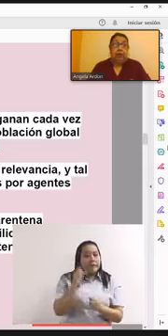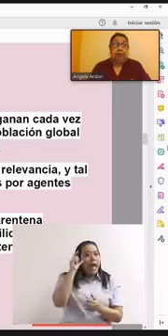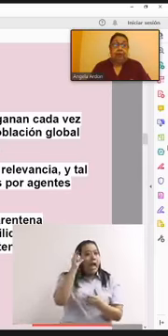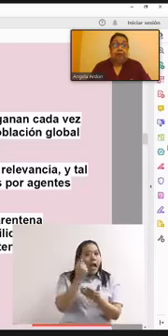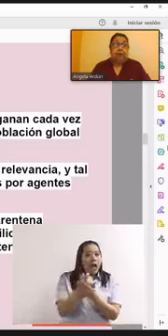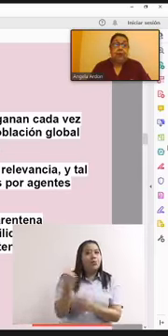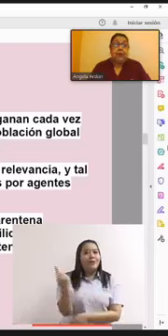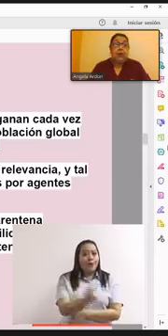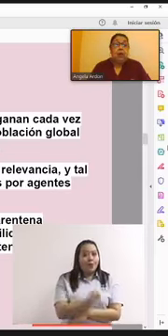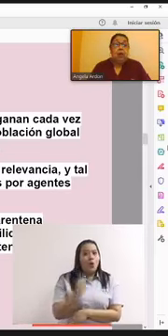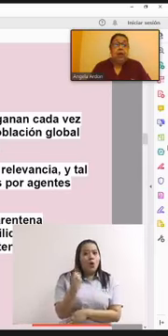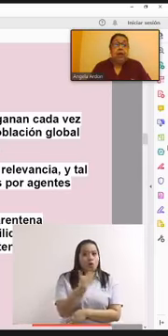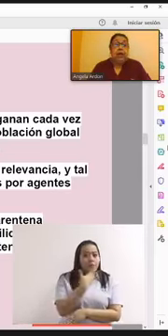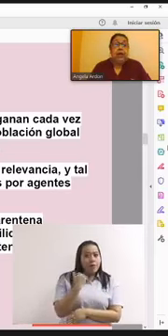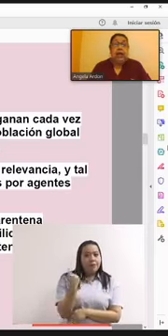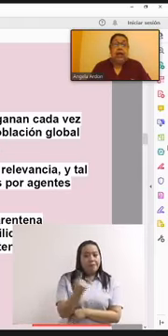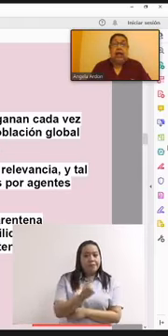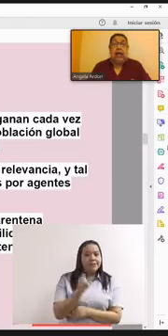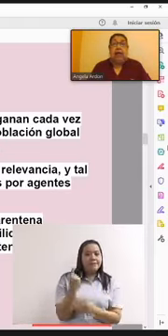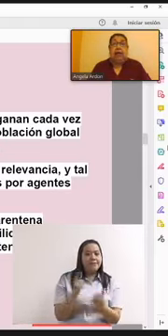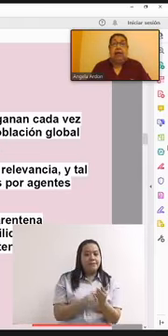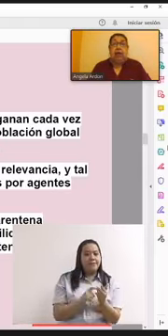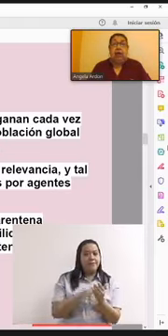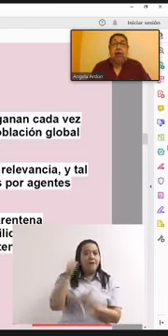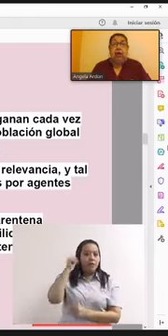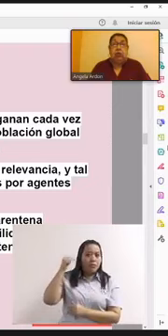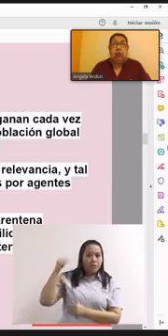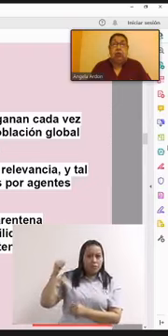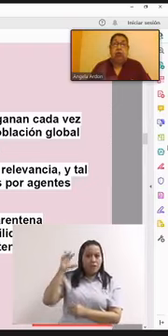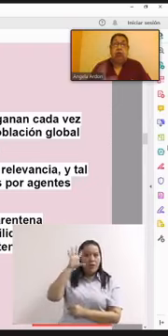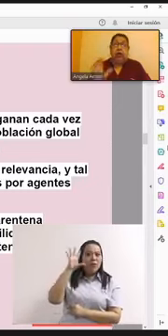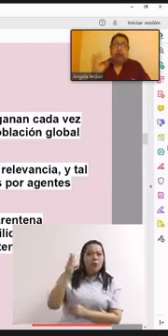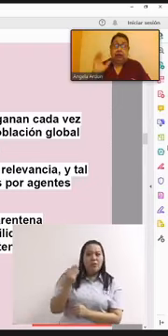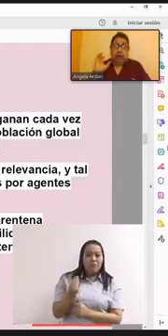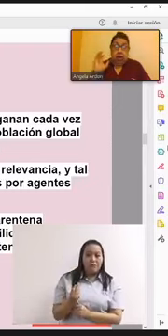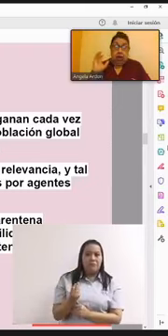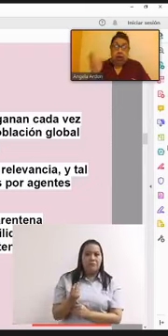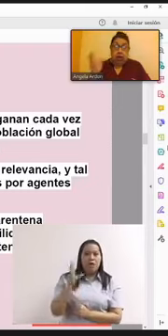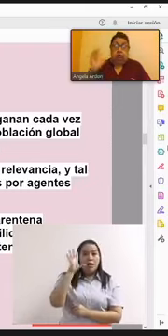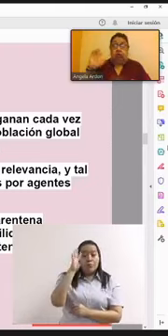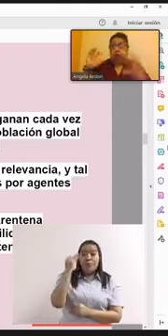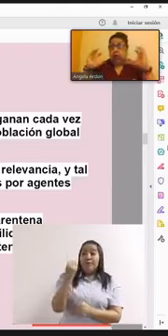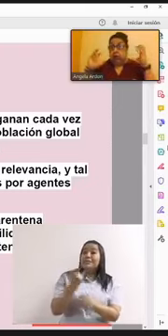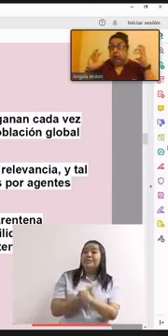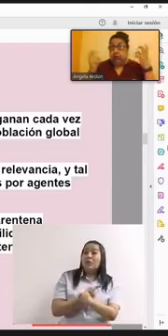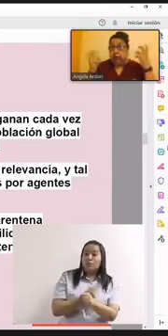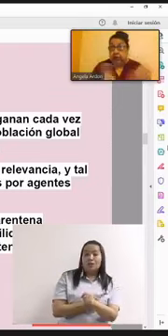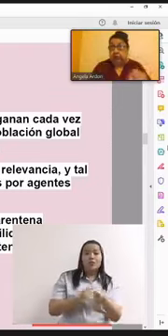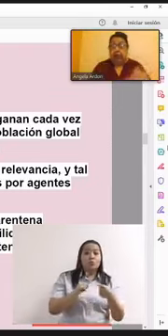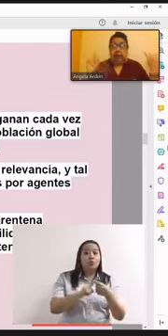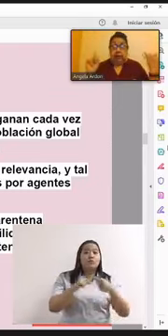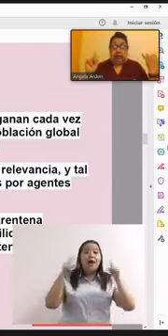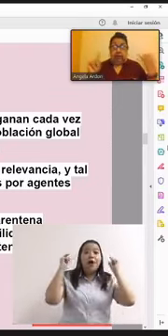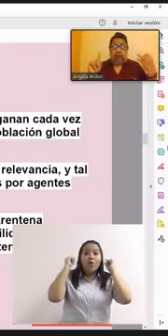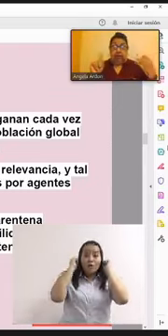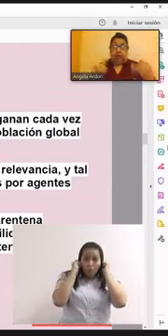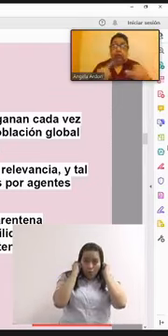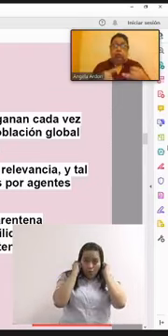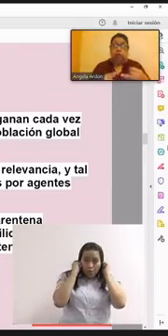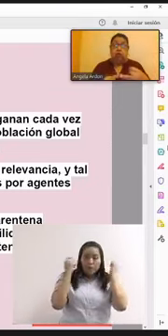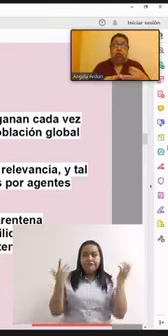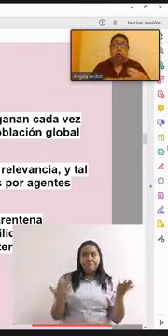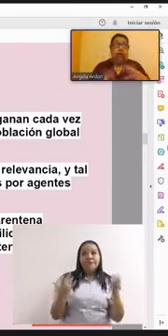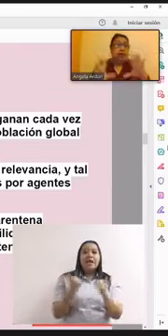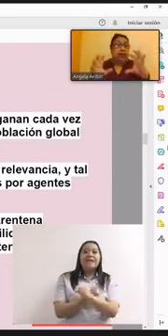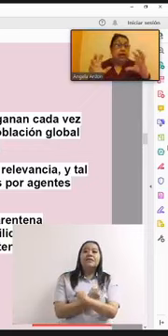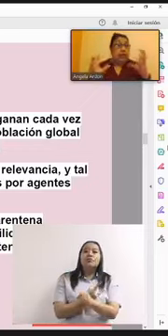qué? Porque estamos usando mucho lo que es los auriculares, estamos usando